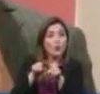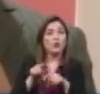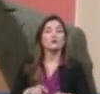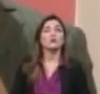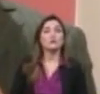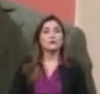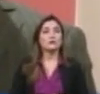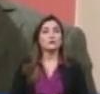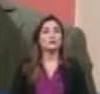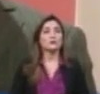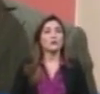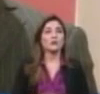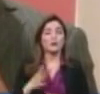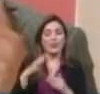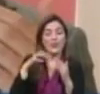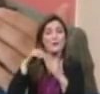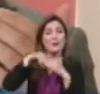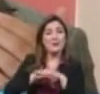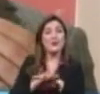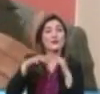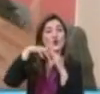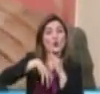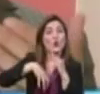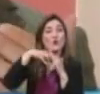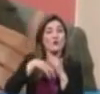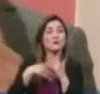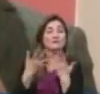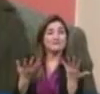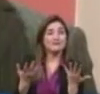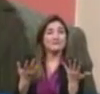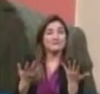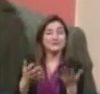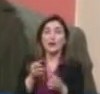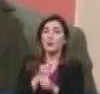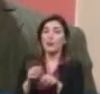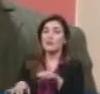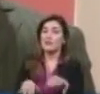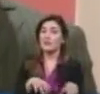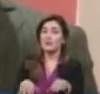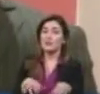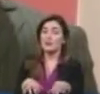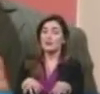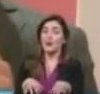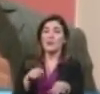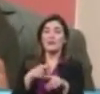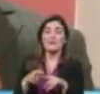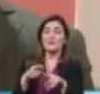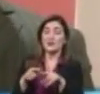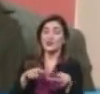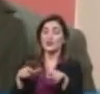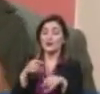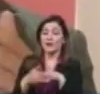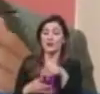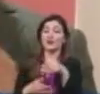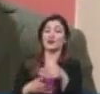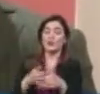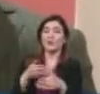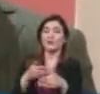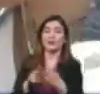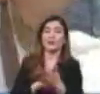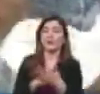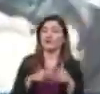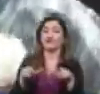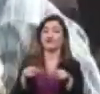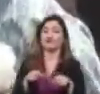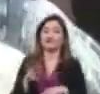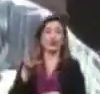incluso la exploración minera cuando indica que no se podrá realizar actividad minera metálica en todas sus fases en ninguna de estas